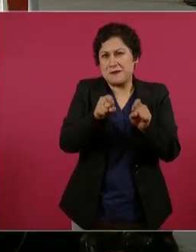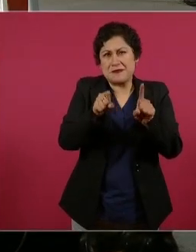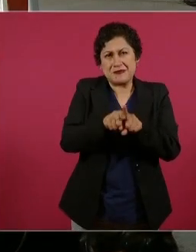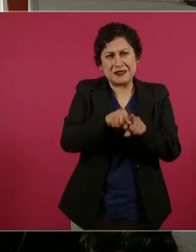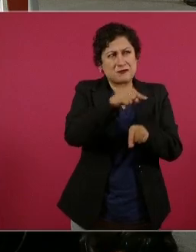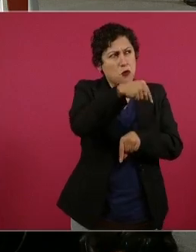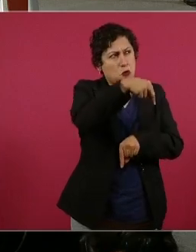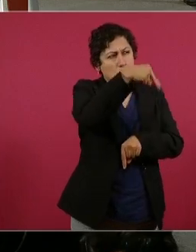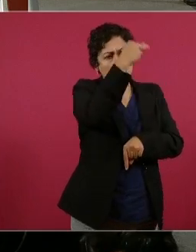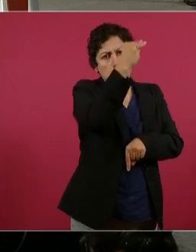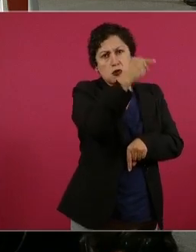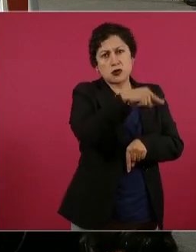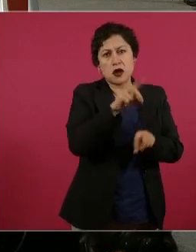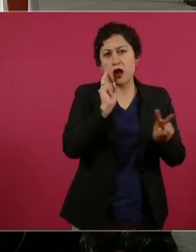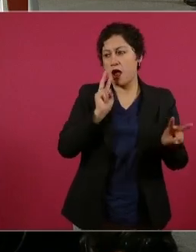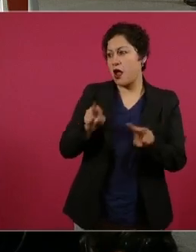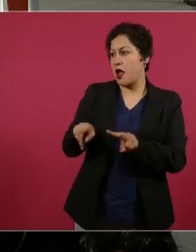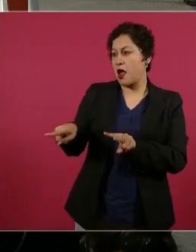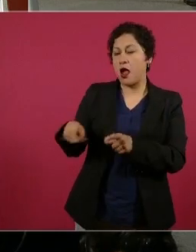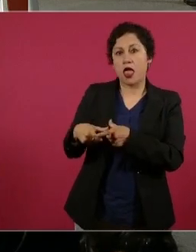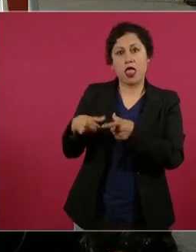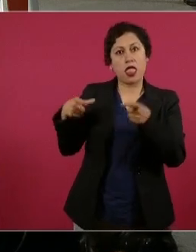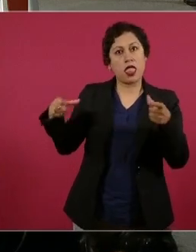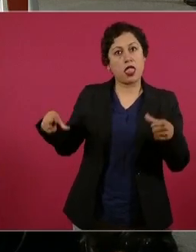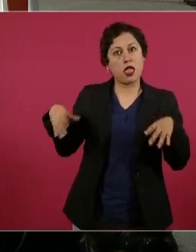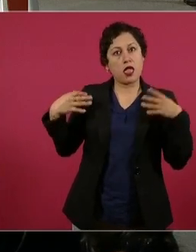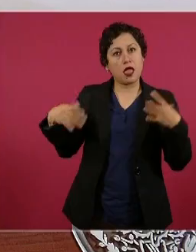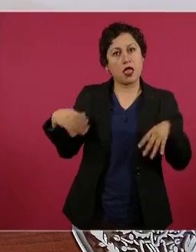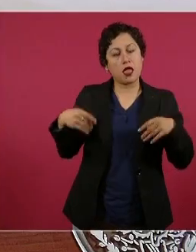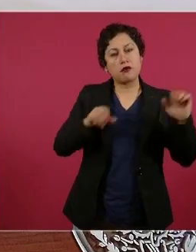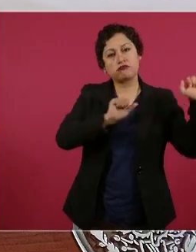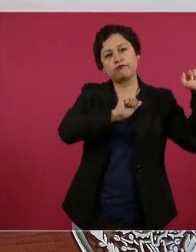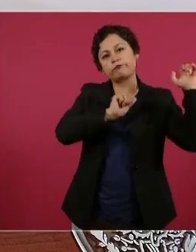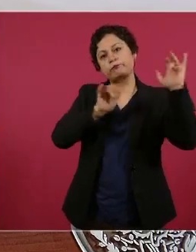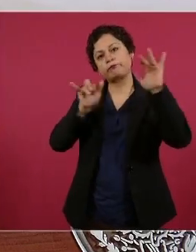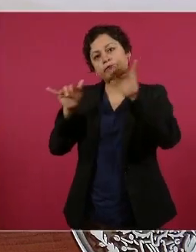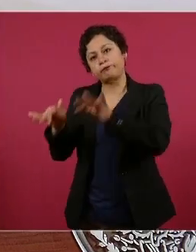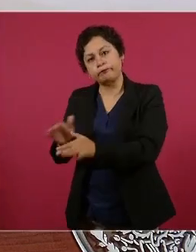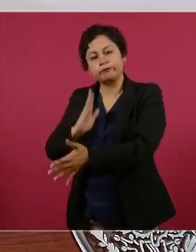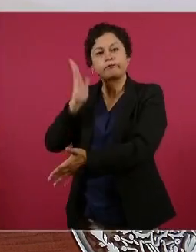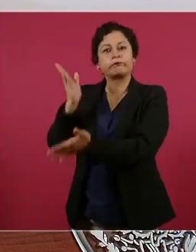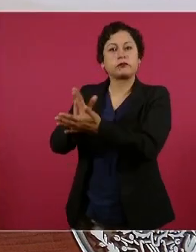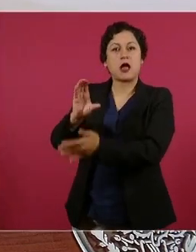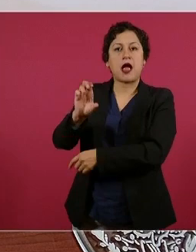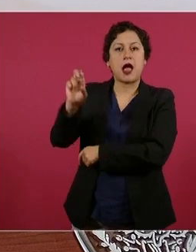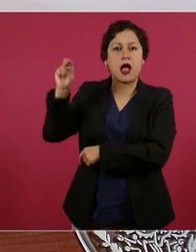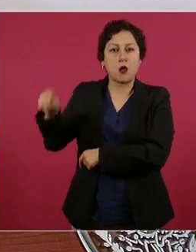se fue a buscar trabajo y a buscarse la vida a Cancún y